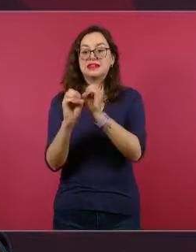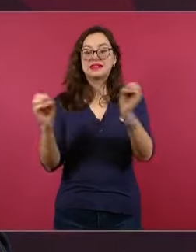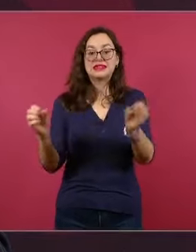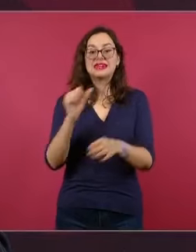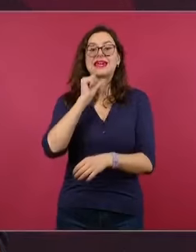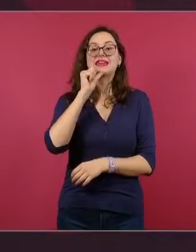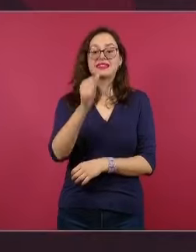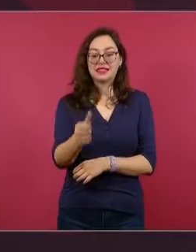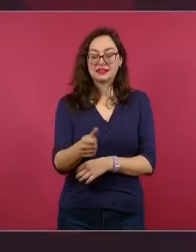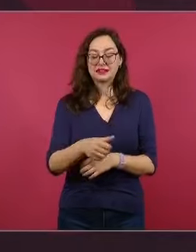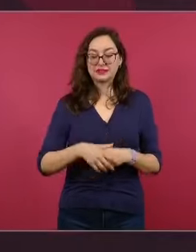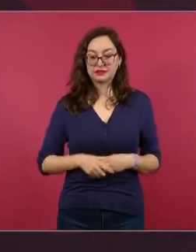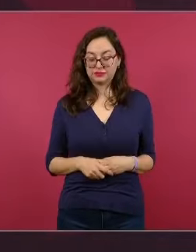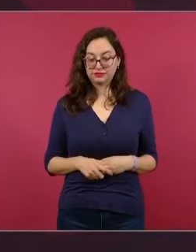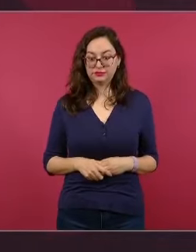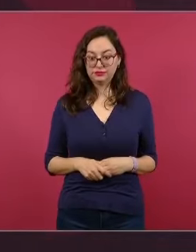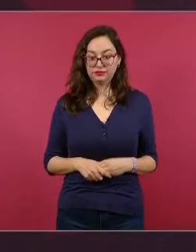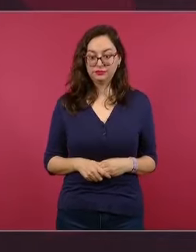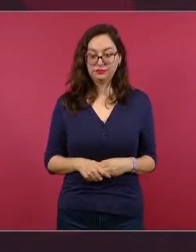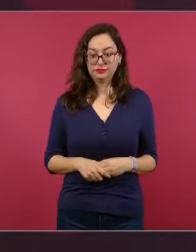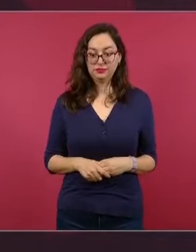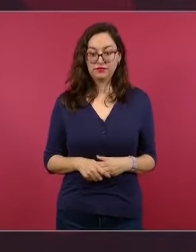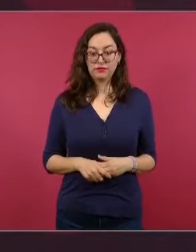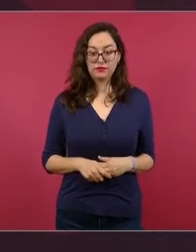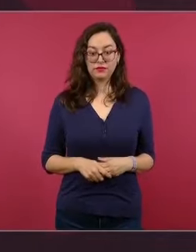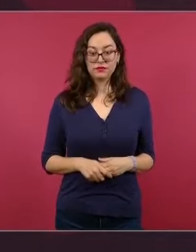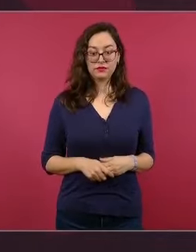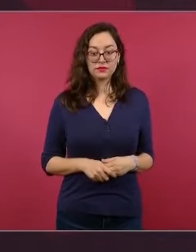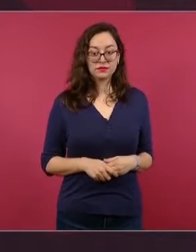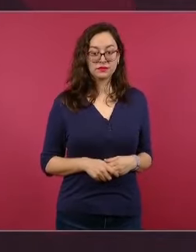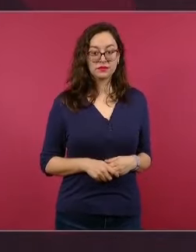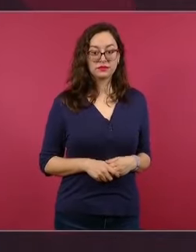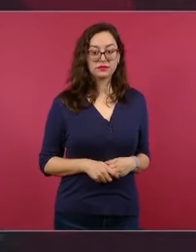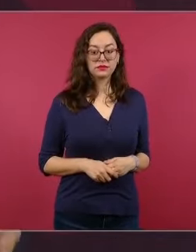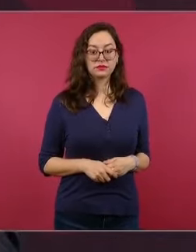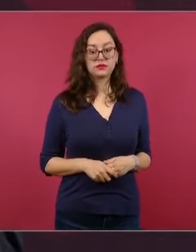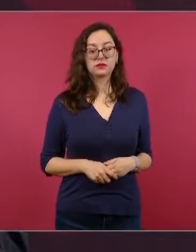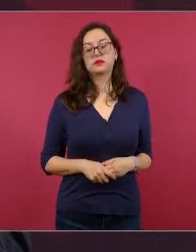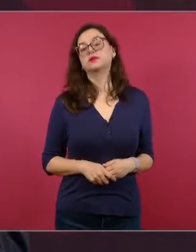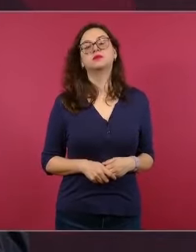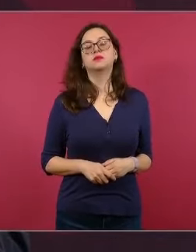nada les van a tener chantajeadas